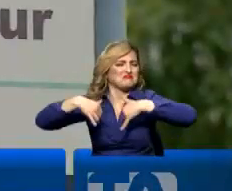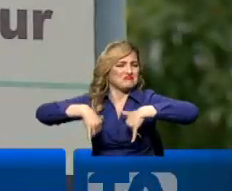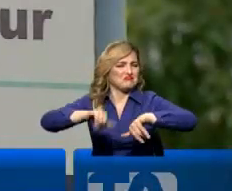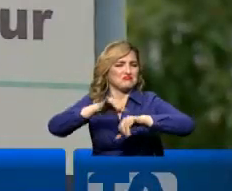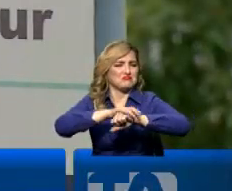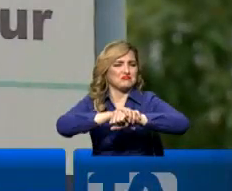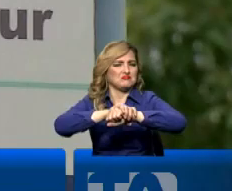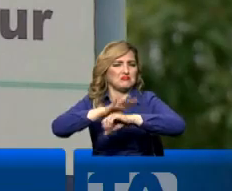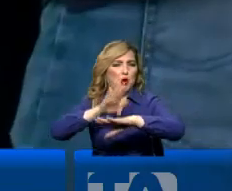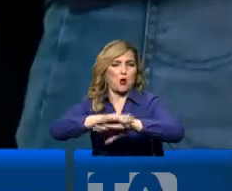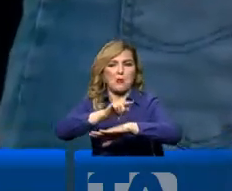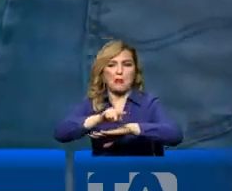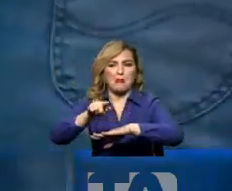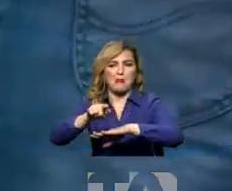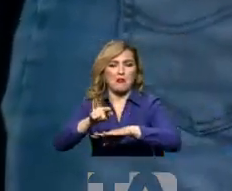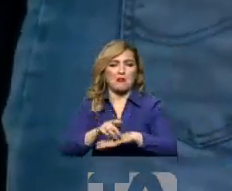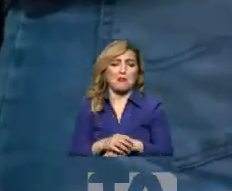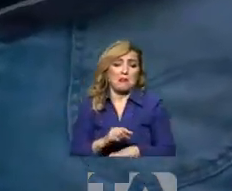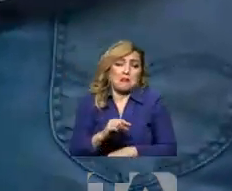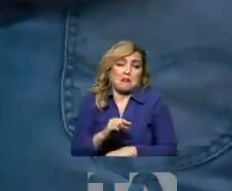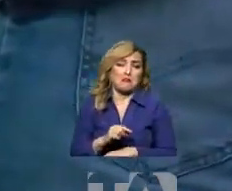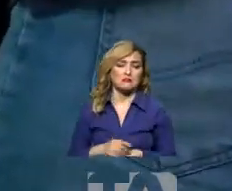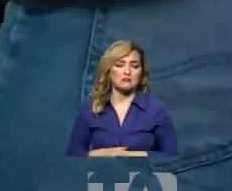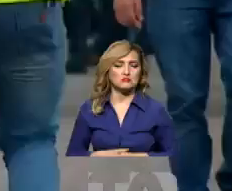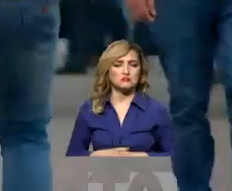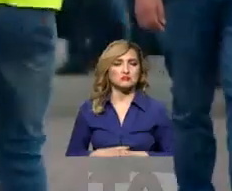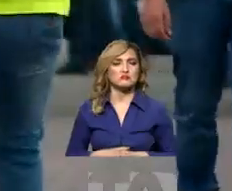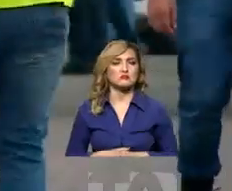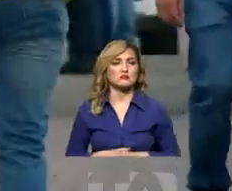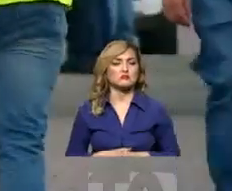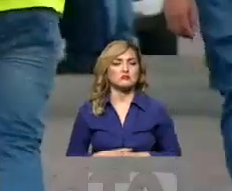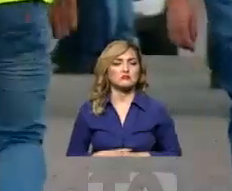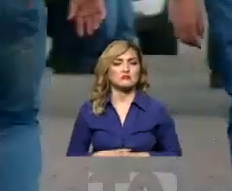pero detenidos, responsables, muy pocos. Dayana Monroy, 24 horas.